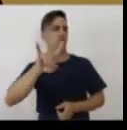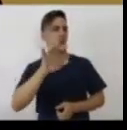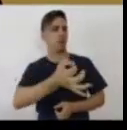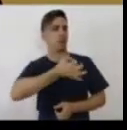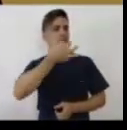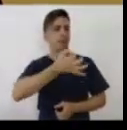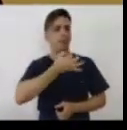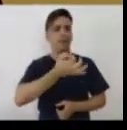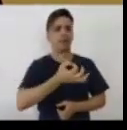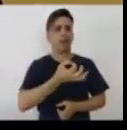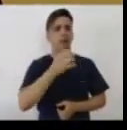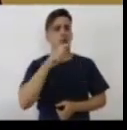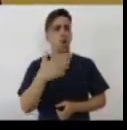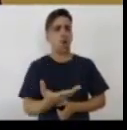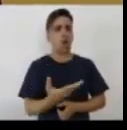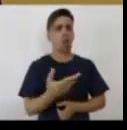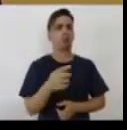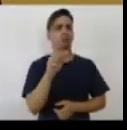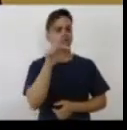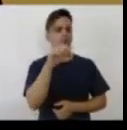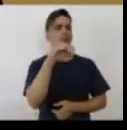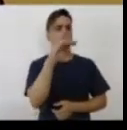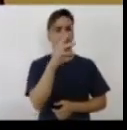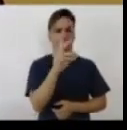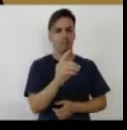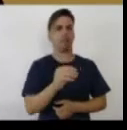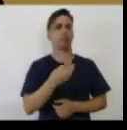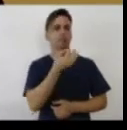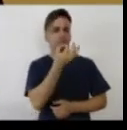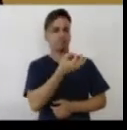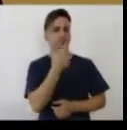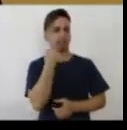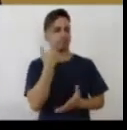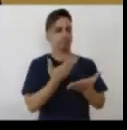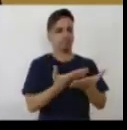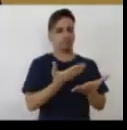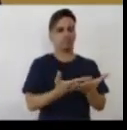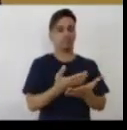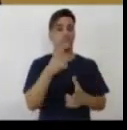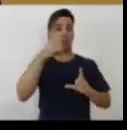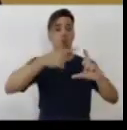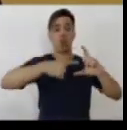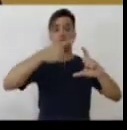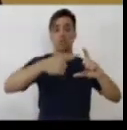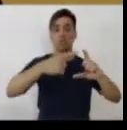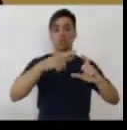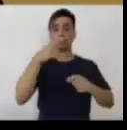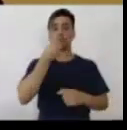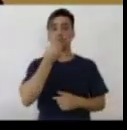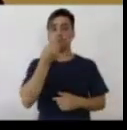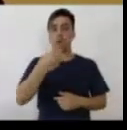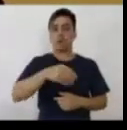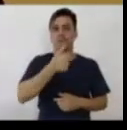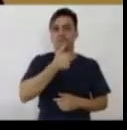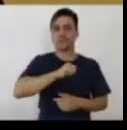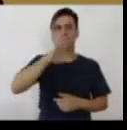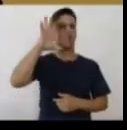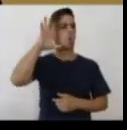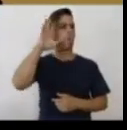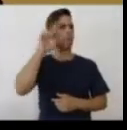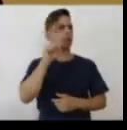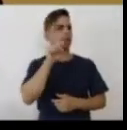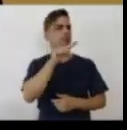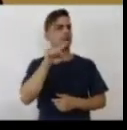explicar a través de los modelos matemáticos. Este contenido también permite